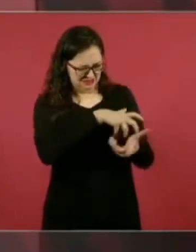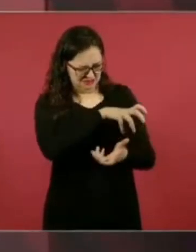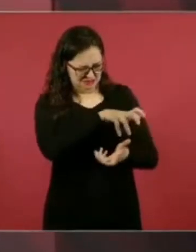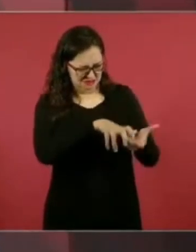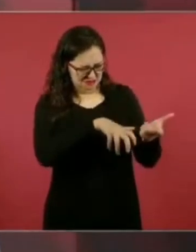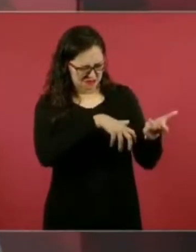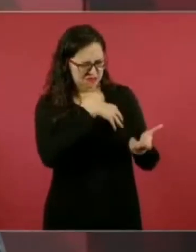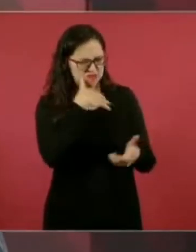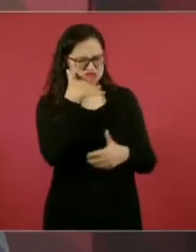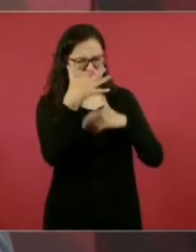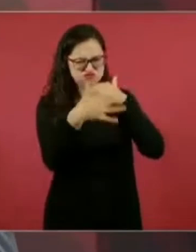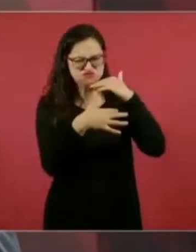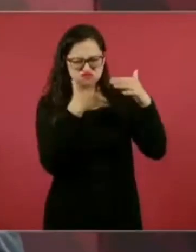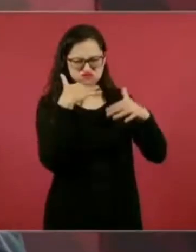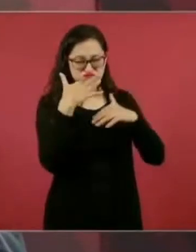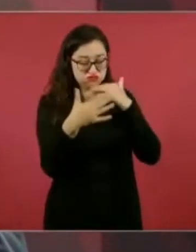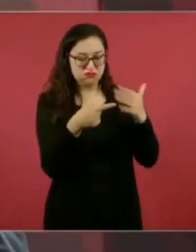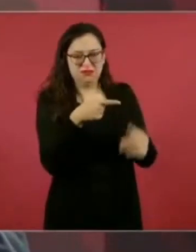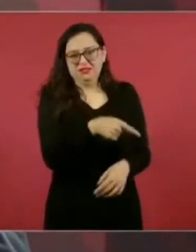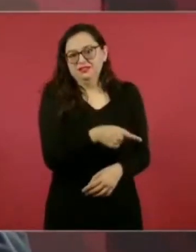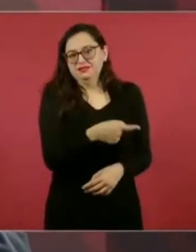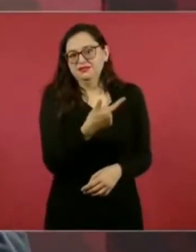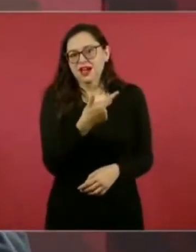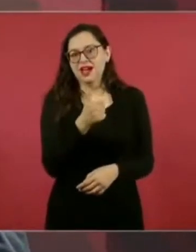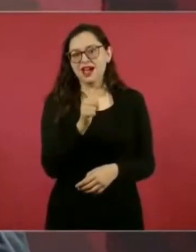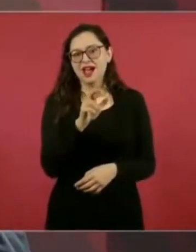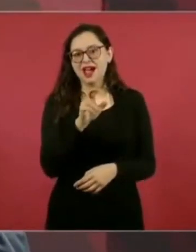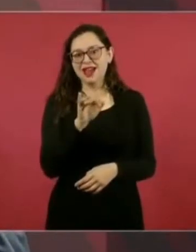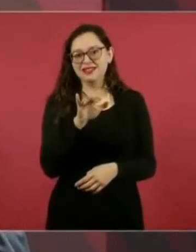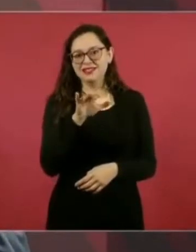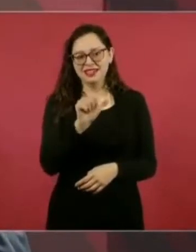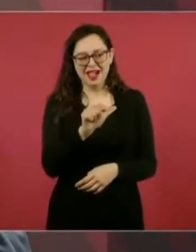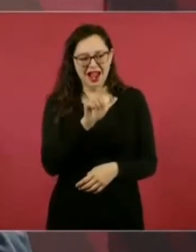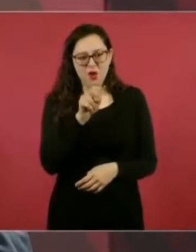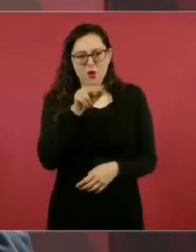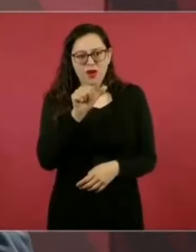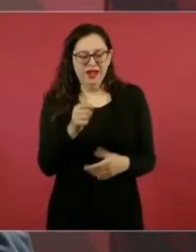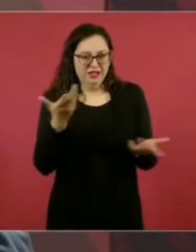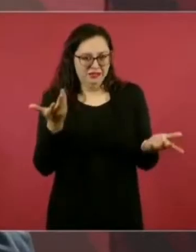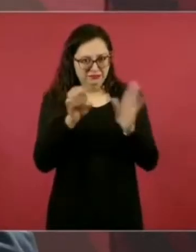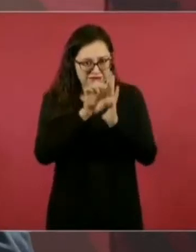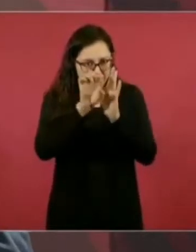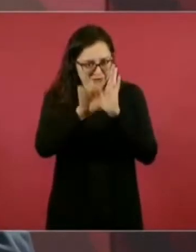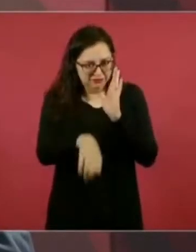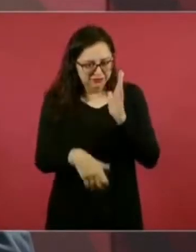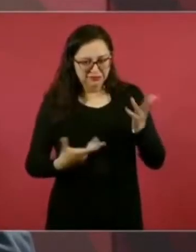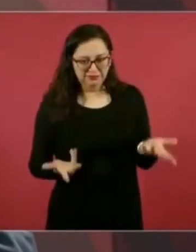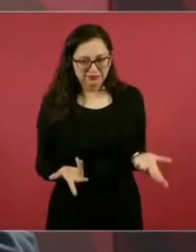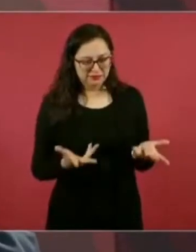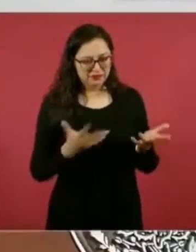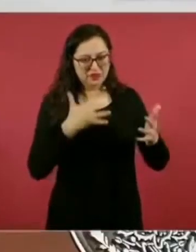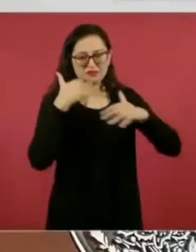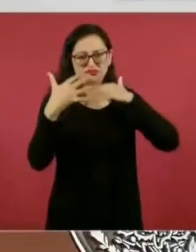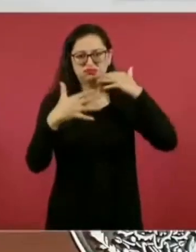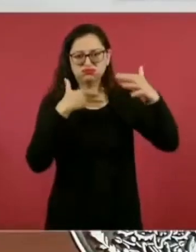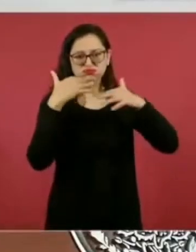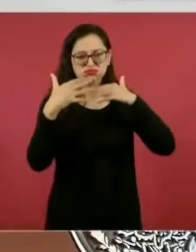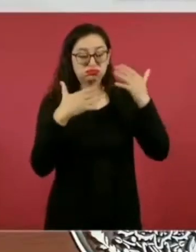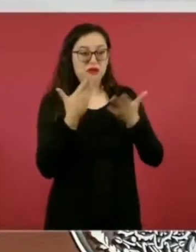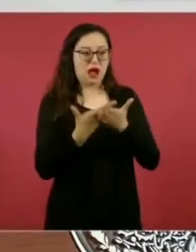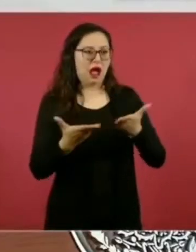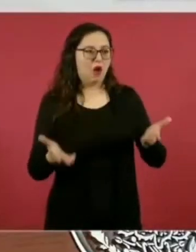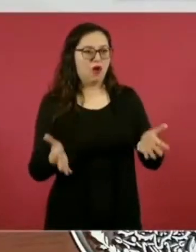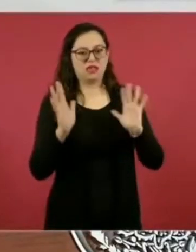toda la corrupción que se conoce, que es ya de